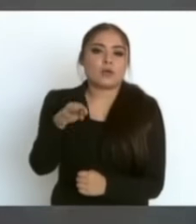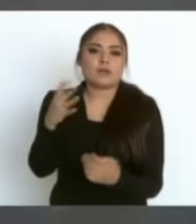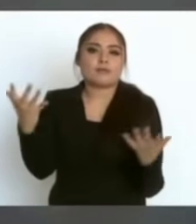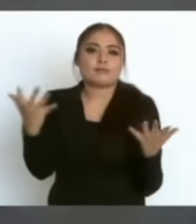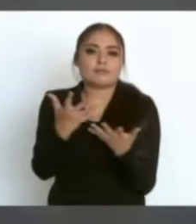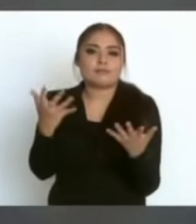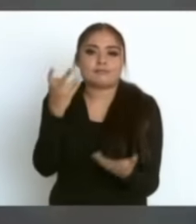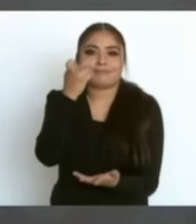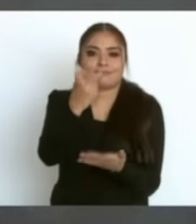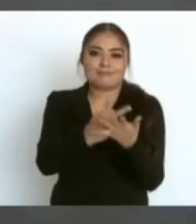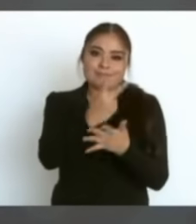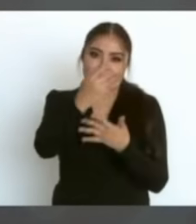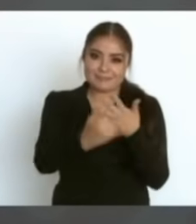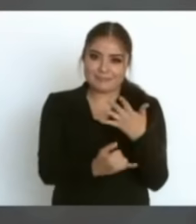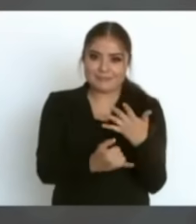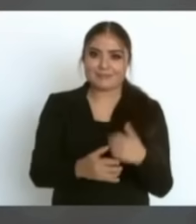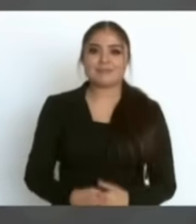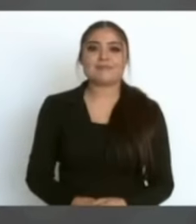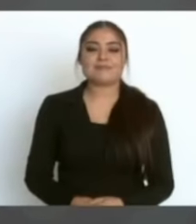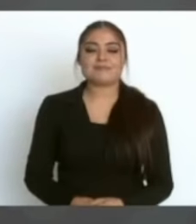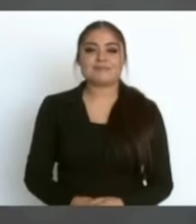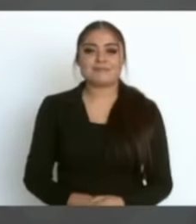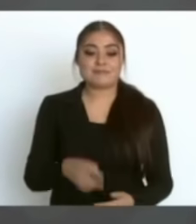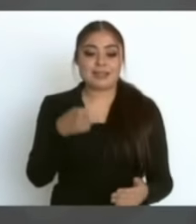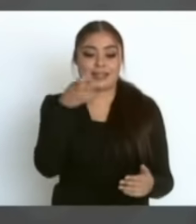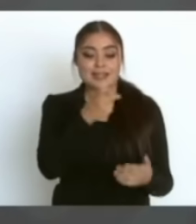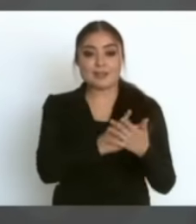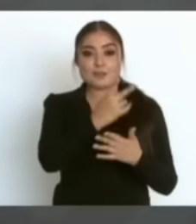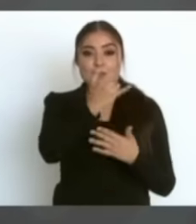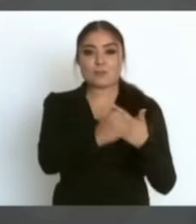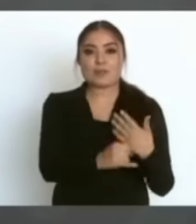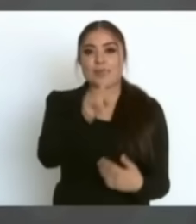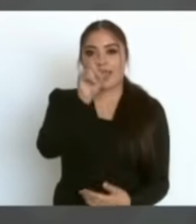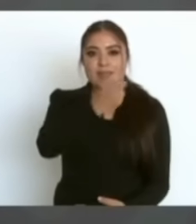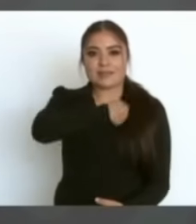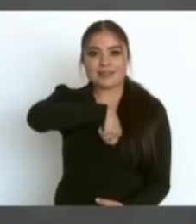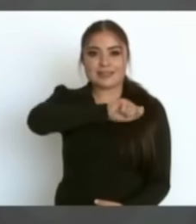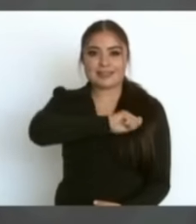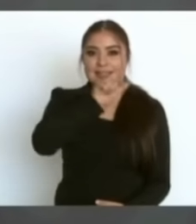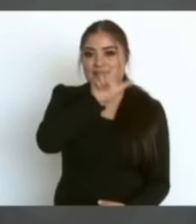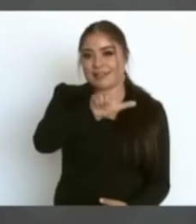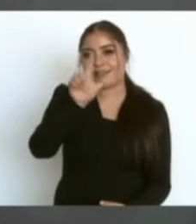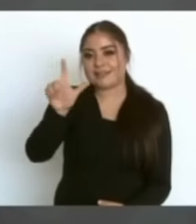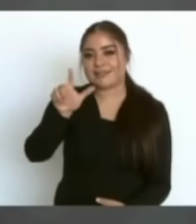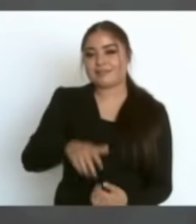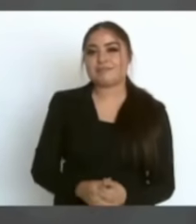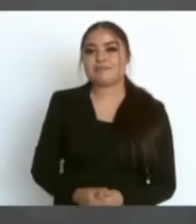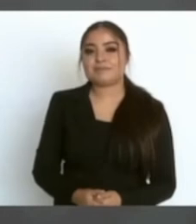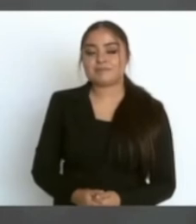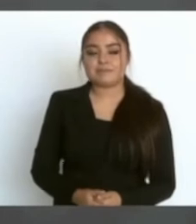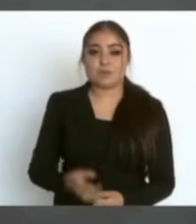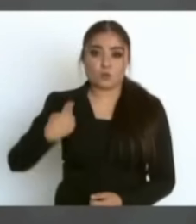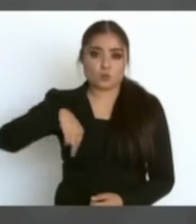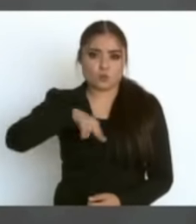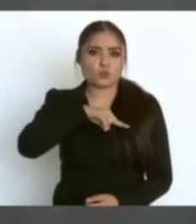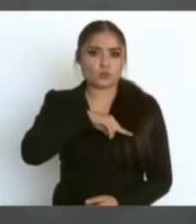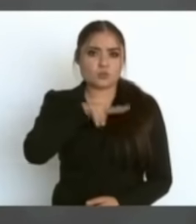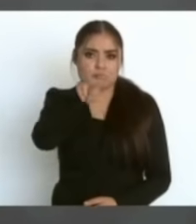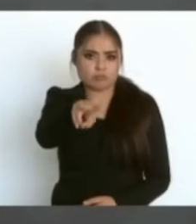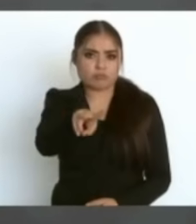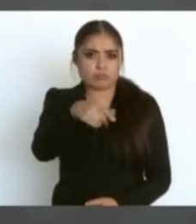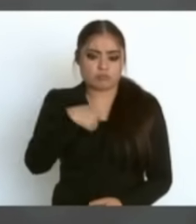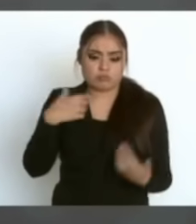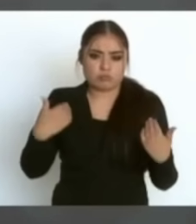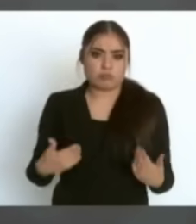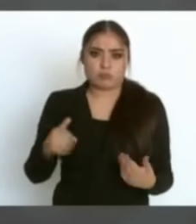este proyecto de agua saludable para la laguna nosotros vamos a cumplir